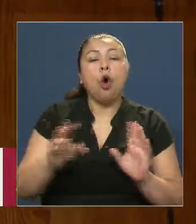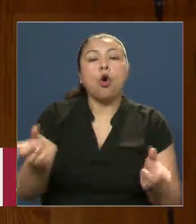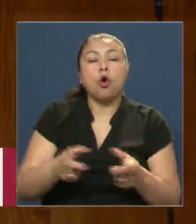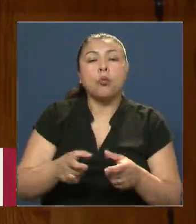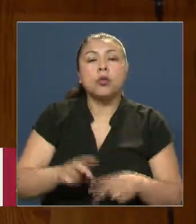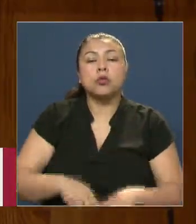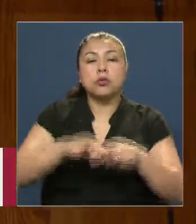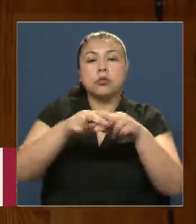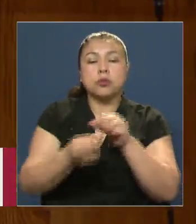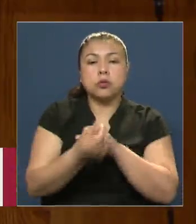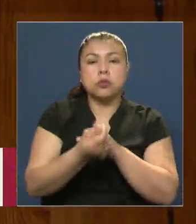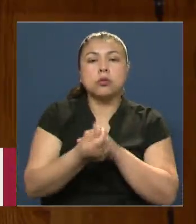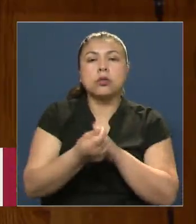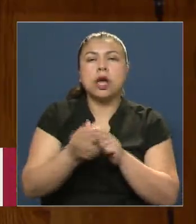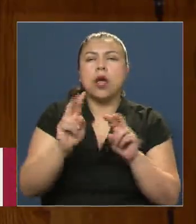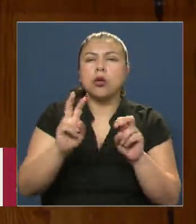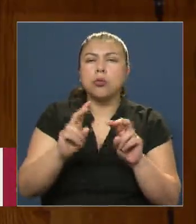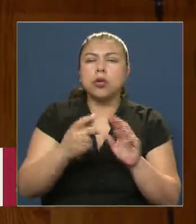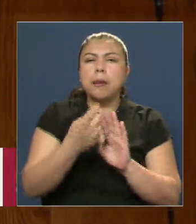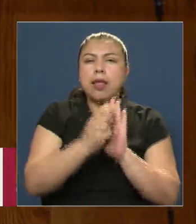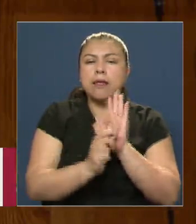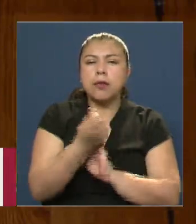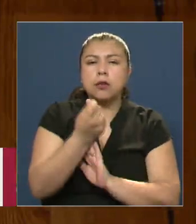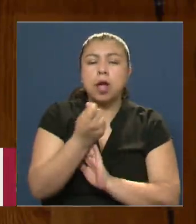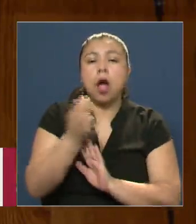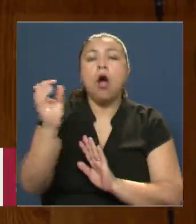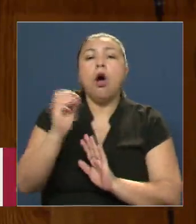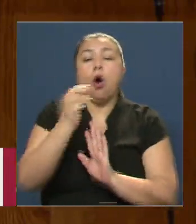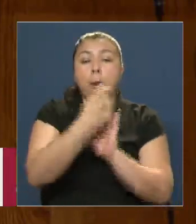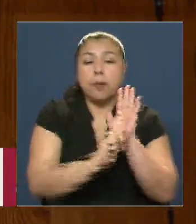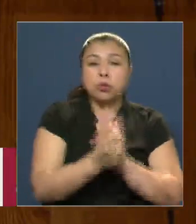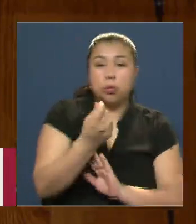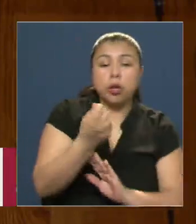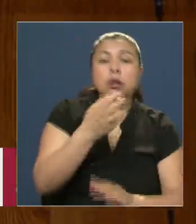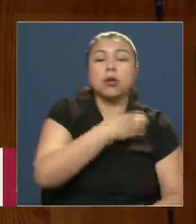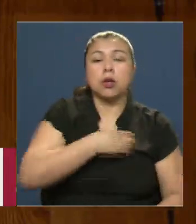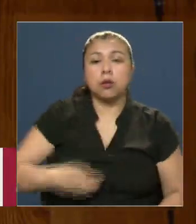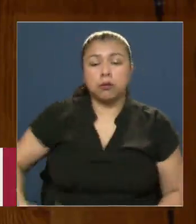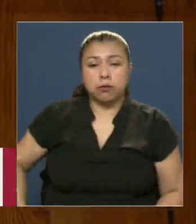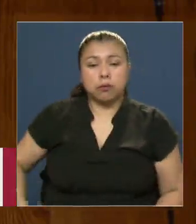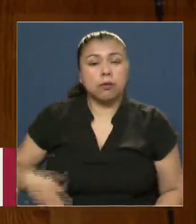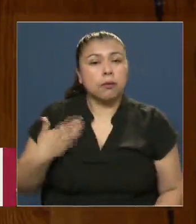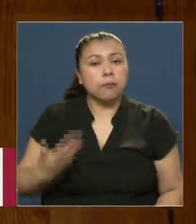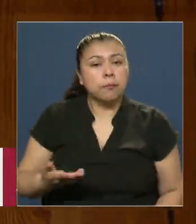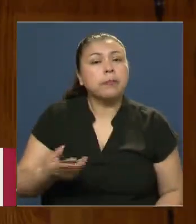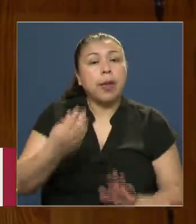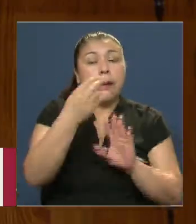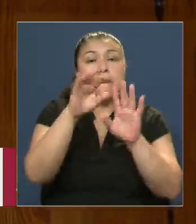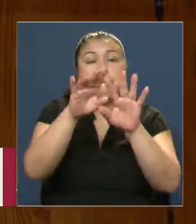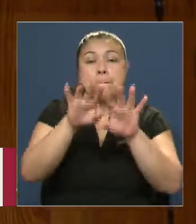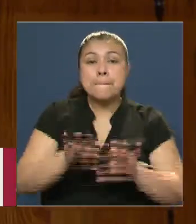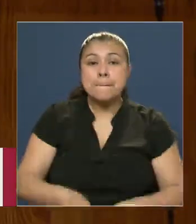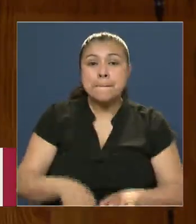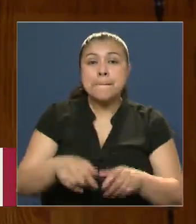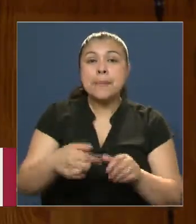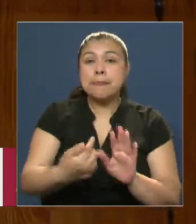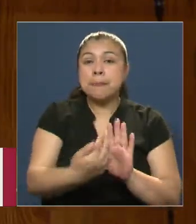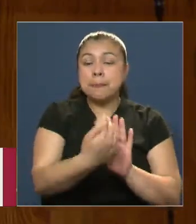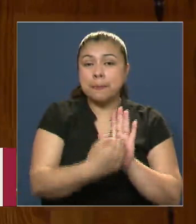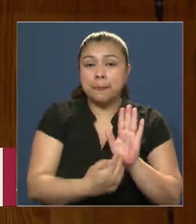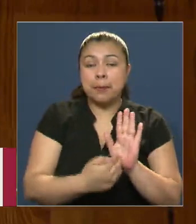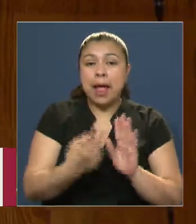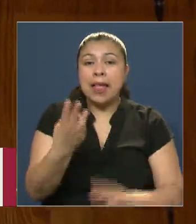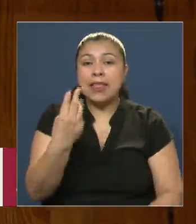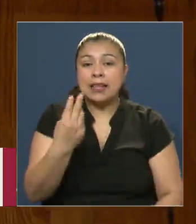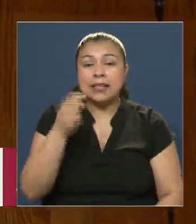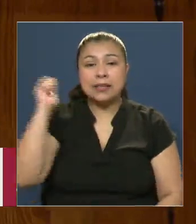una incidencia en materia financiera o presupuestaria del Estado, que se contiene en el informe financiero respectivo del 13